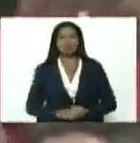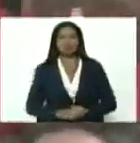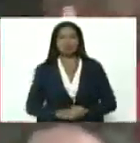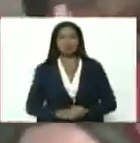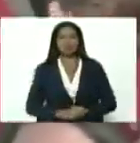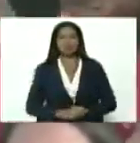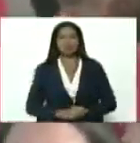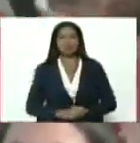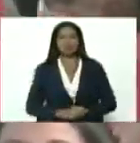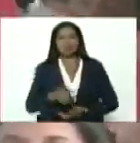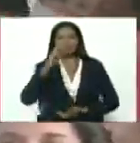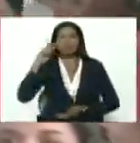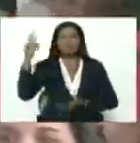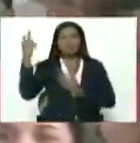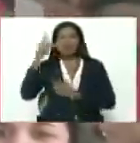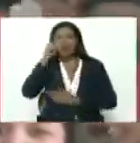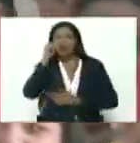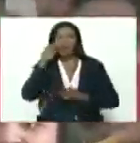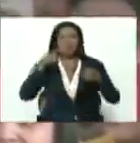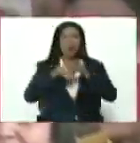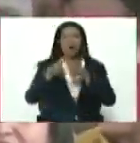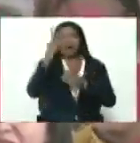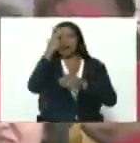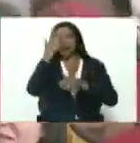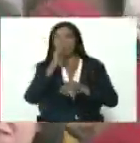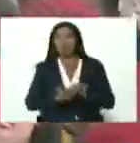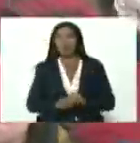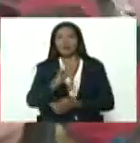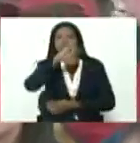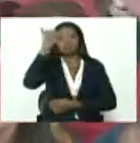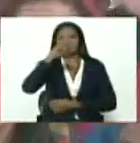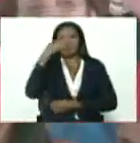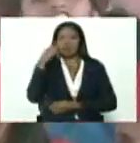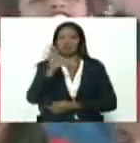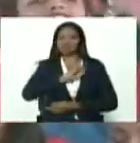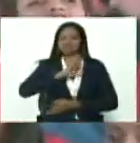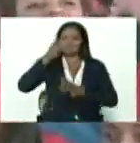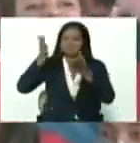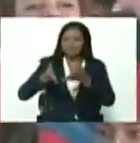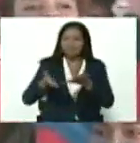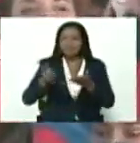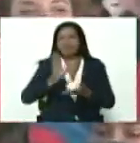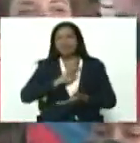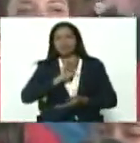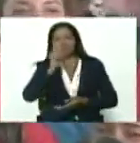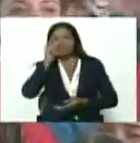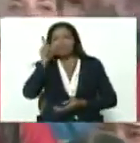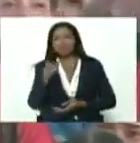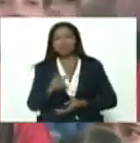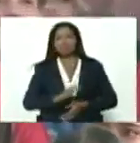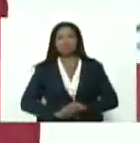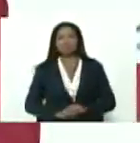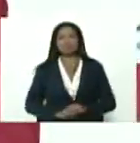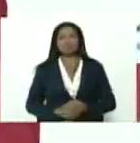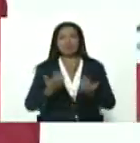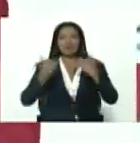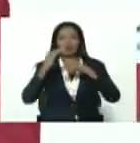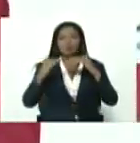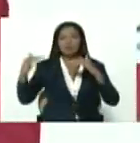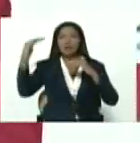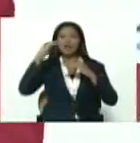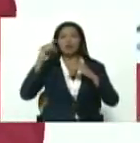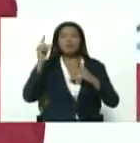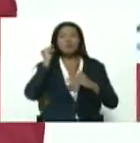Mira, mira, mira, mira, mira. Tenía que ser del Zulia, pues. Por aquí está el hijo mayor de